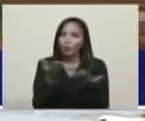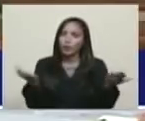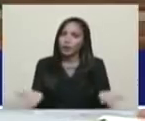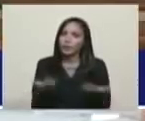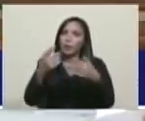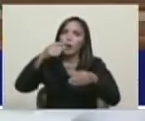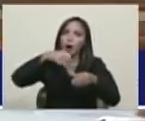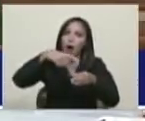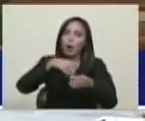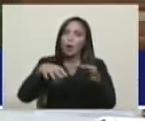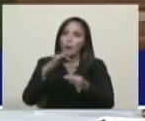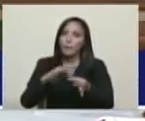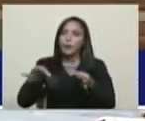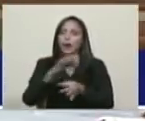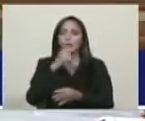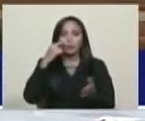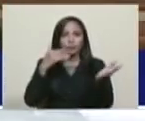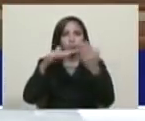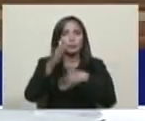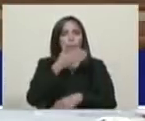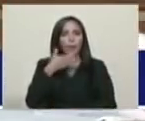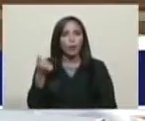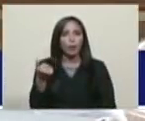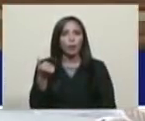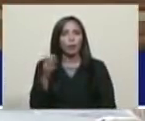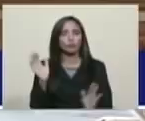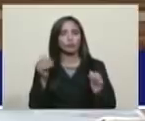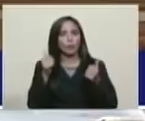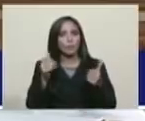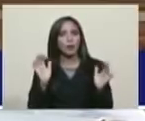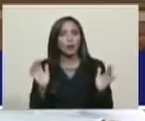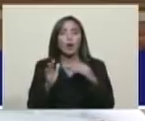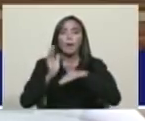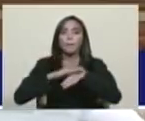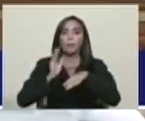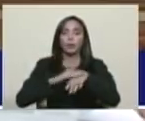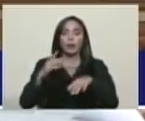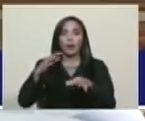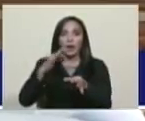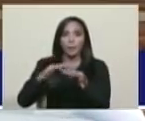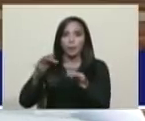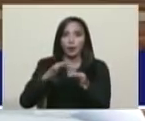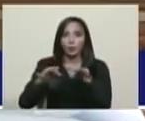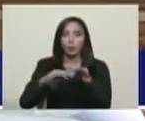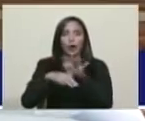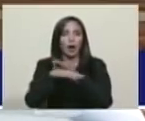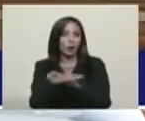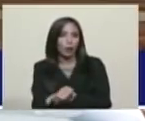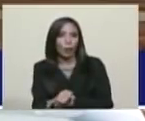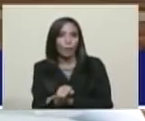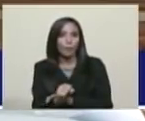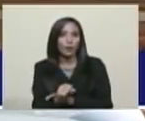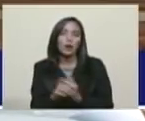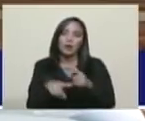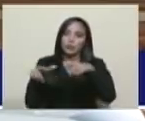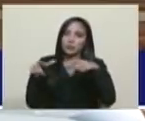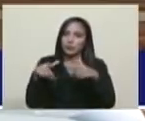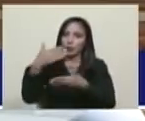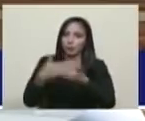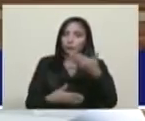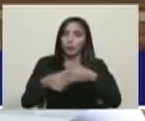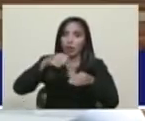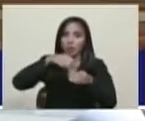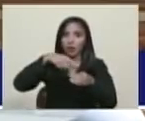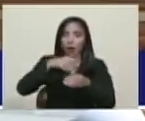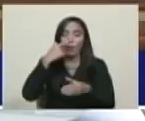Ahorren petro que le va a ir bien. Porque usted ese petro que consigue a través del certificado,